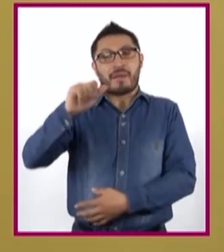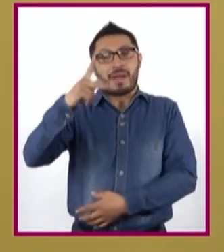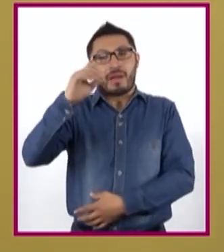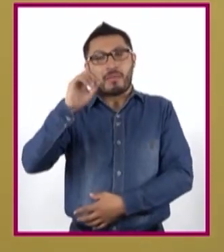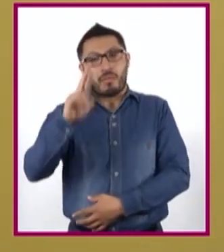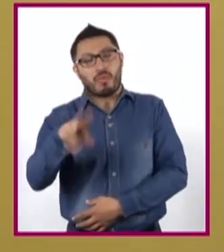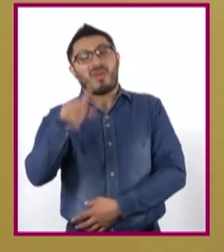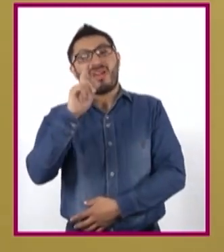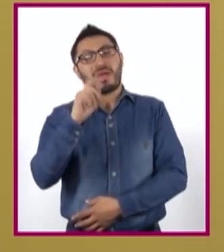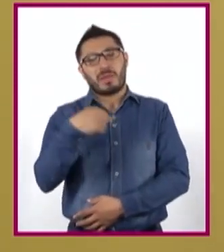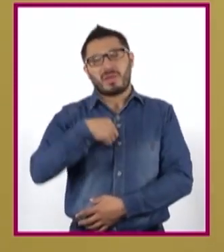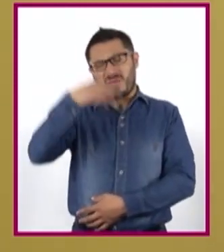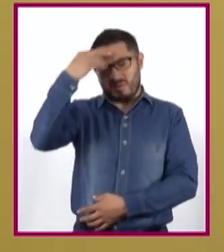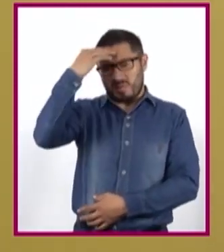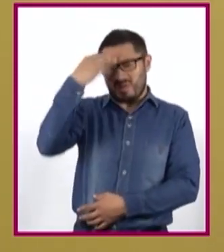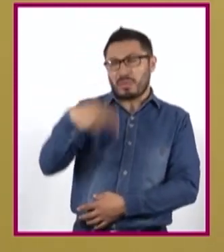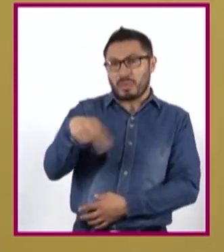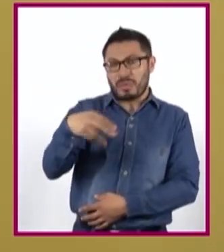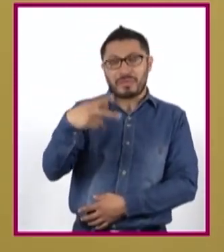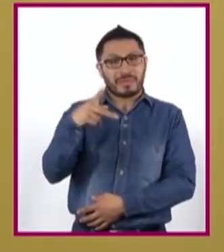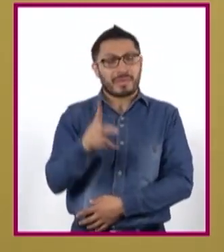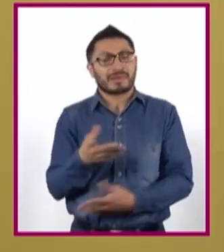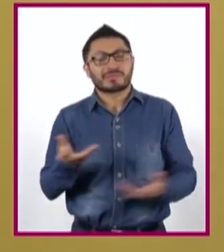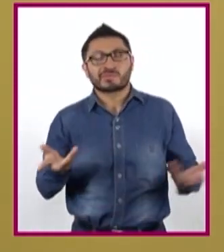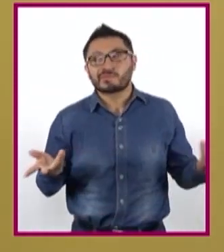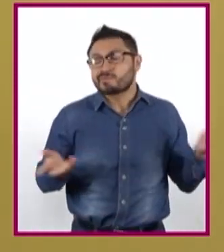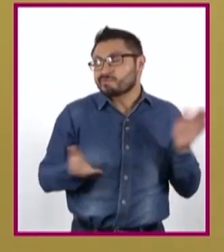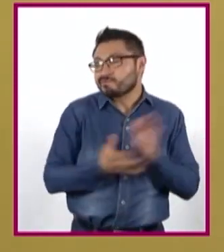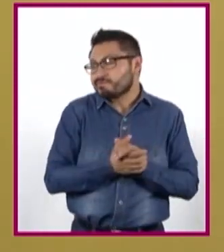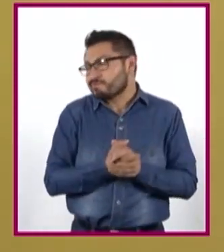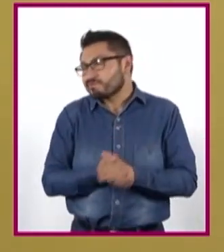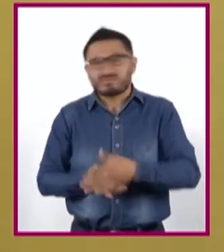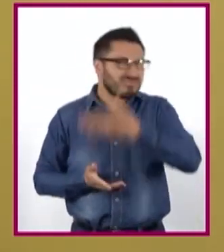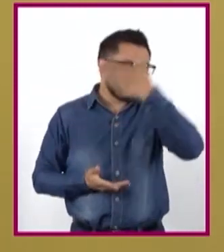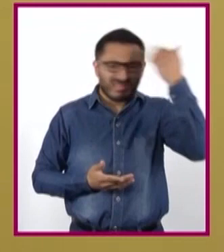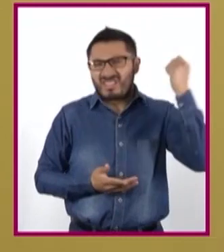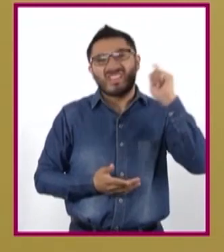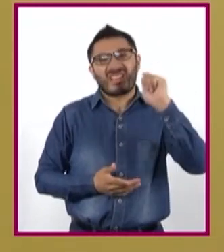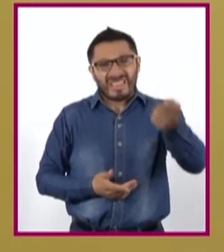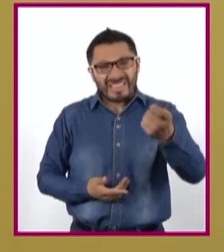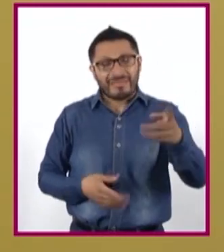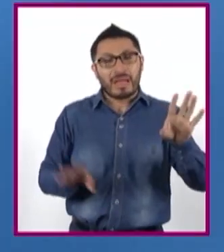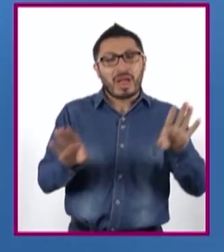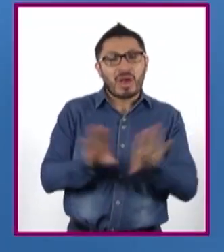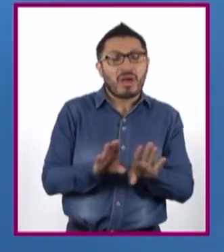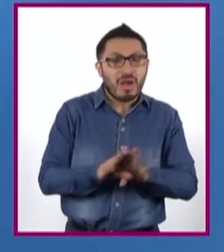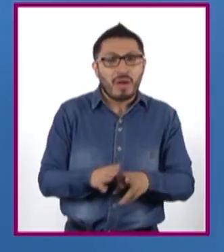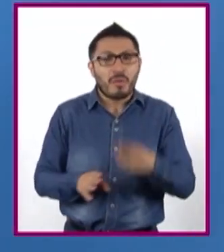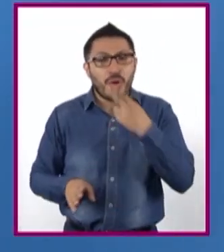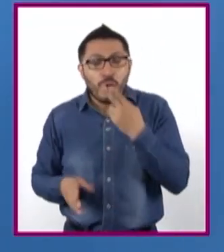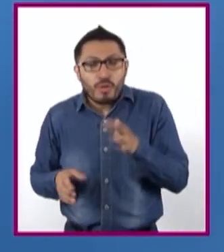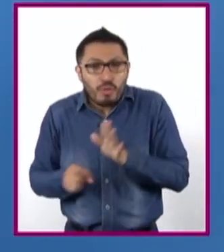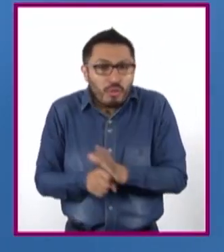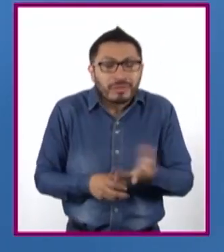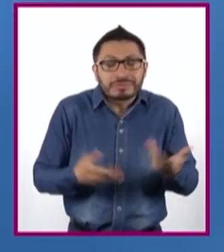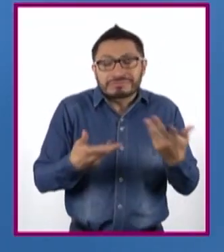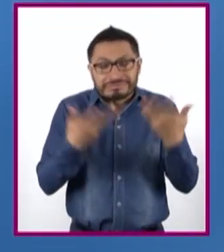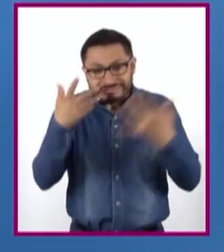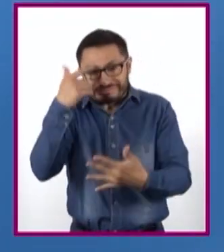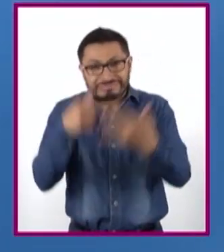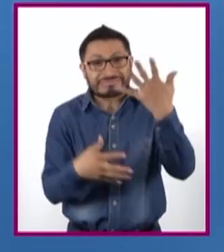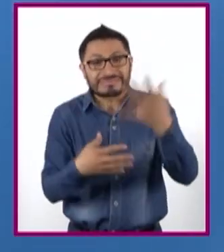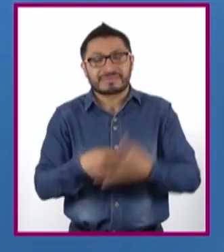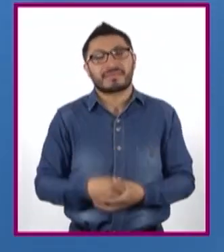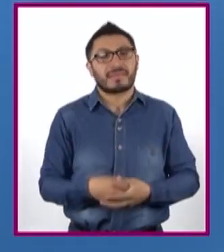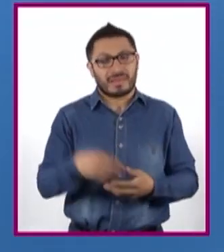nombre me es muy familiar, pero ahora que lo pienso no sé bien qué son o cómo funcionan. Para adentrarnos